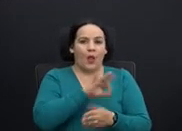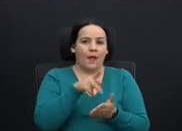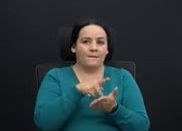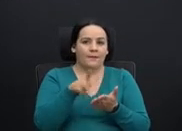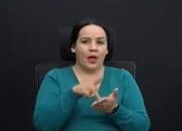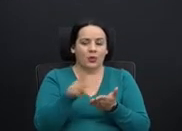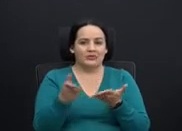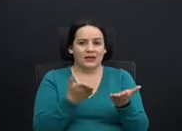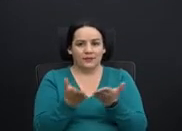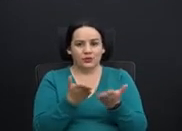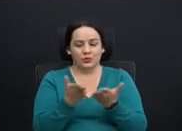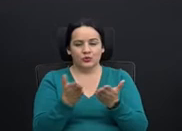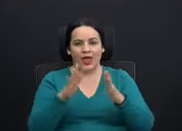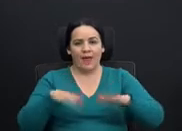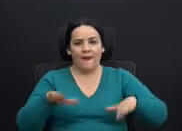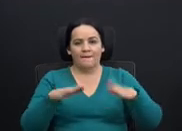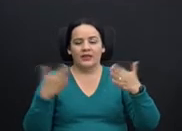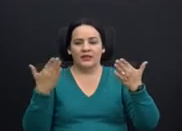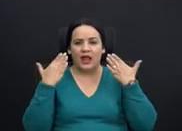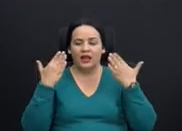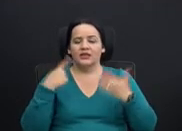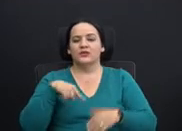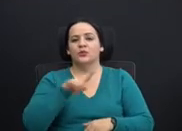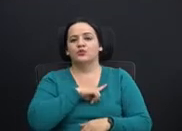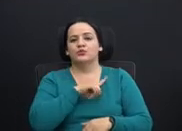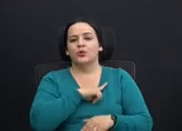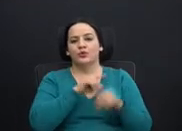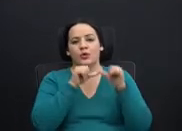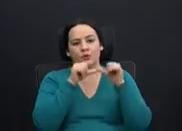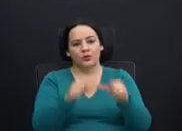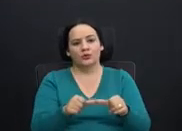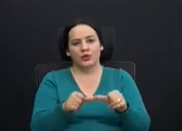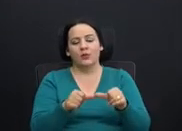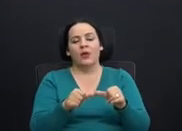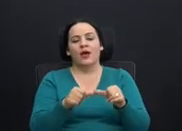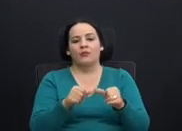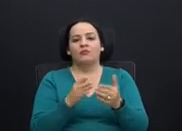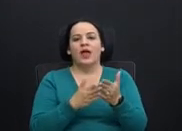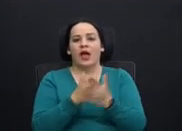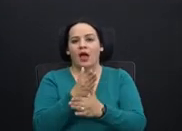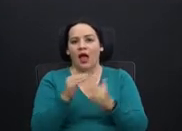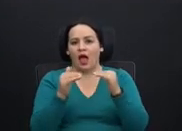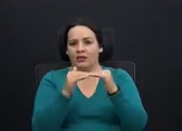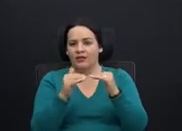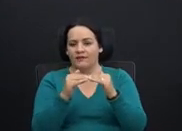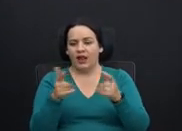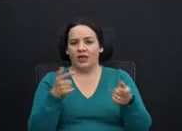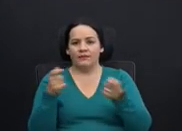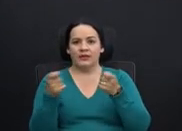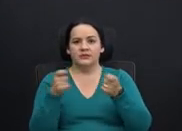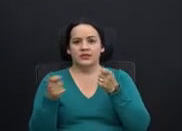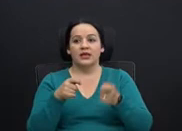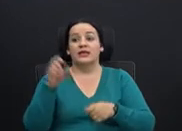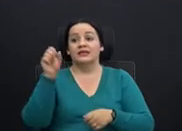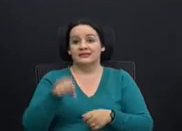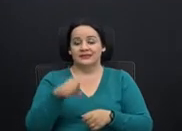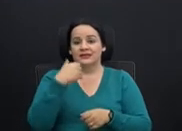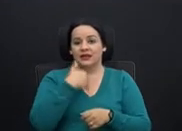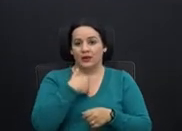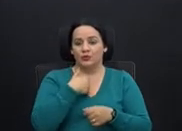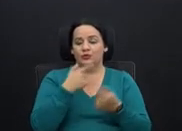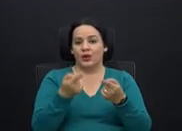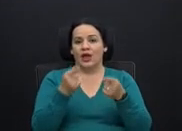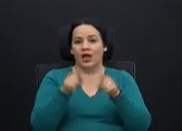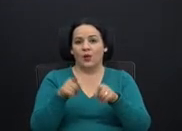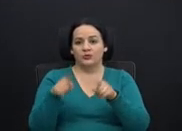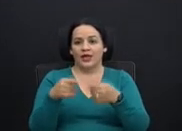ambientales y hemos procedido en la vía administrativa, pero sí tenemos en una causa abierta